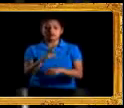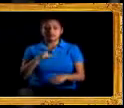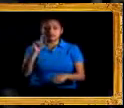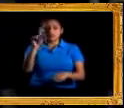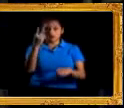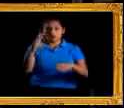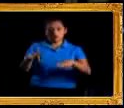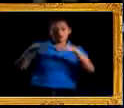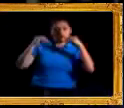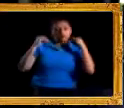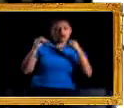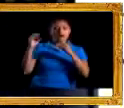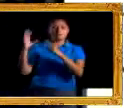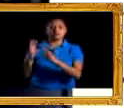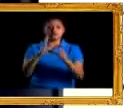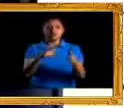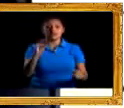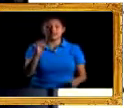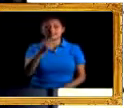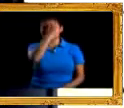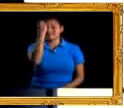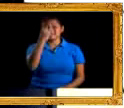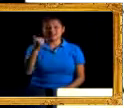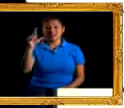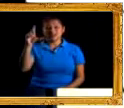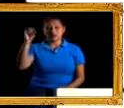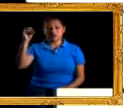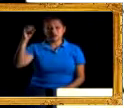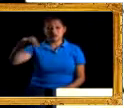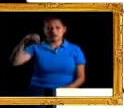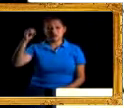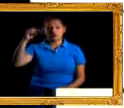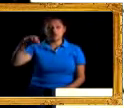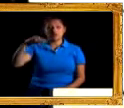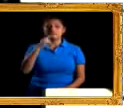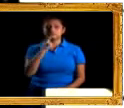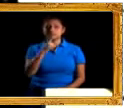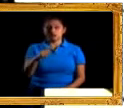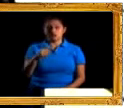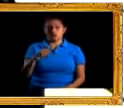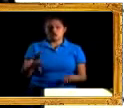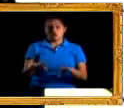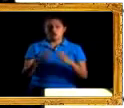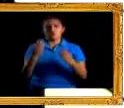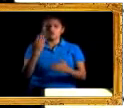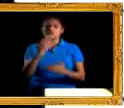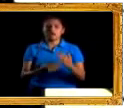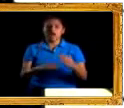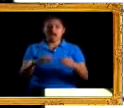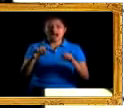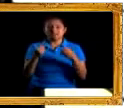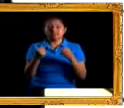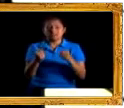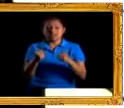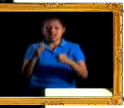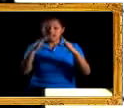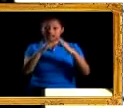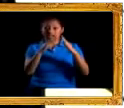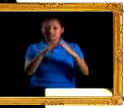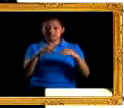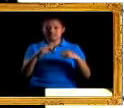cobertura, hermano, que Salomón decía, ¿cómo voy a edificar casa si soy un joven inexperto? Pero David, figura de